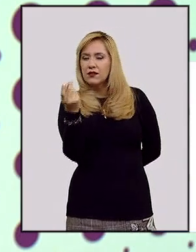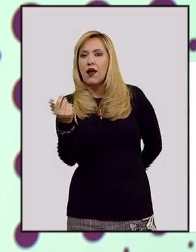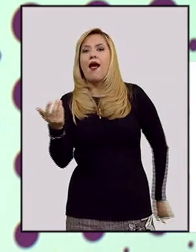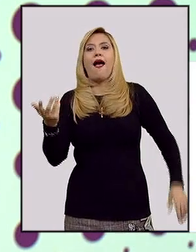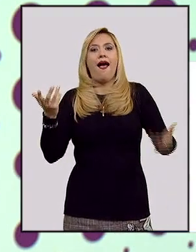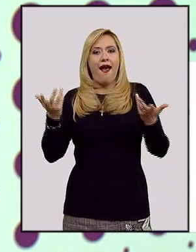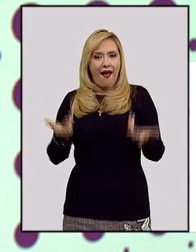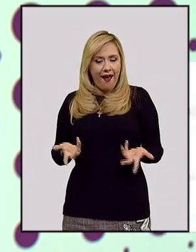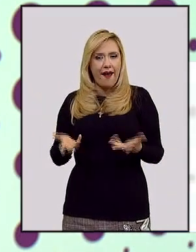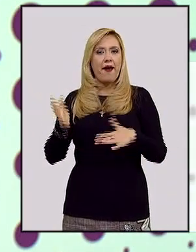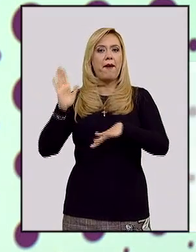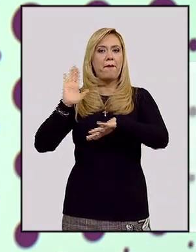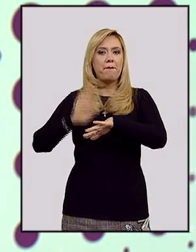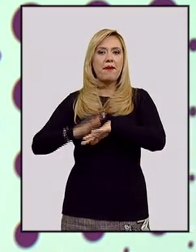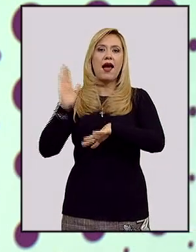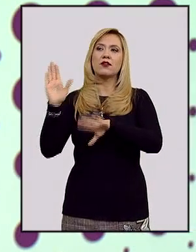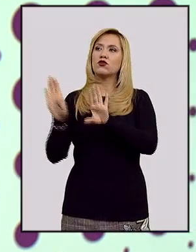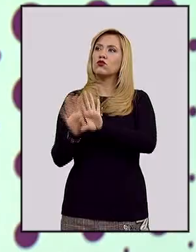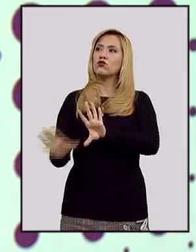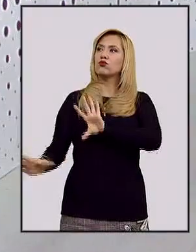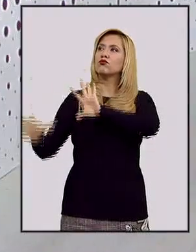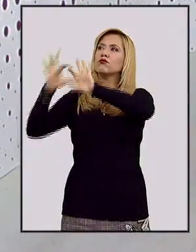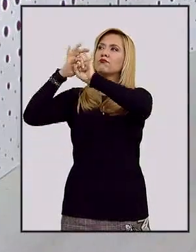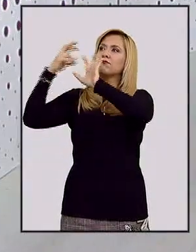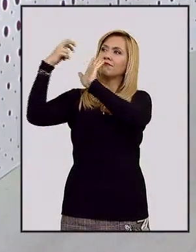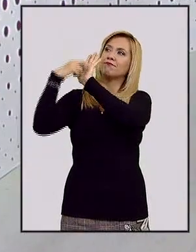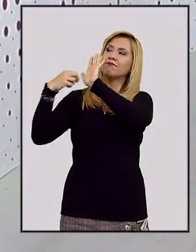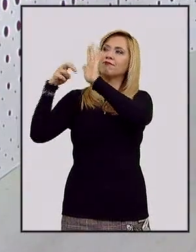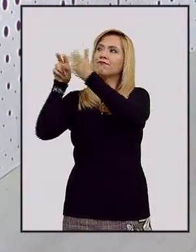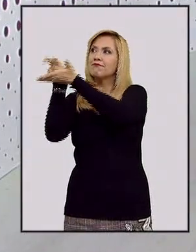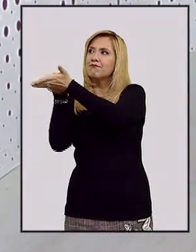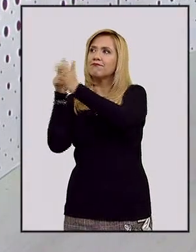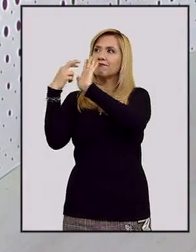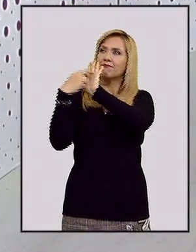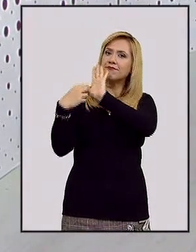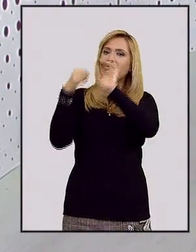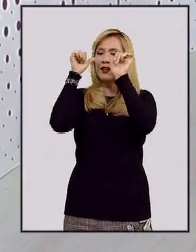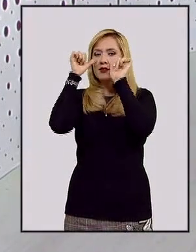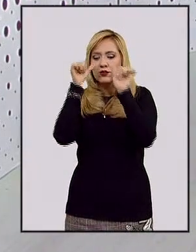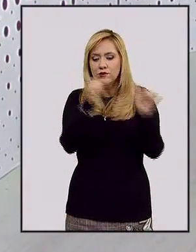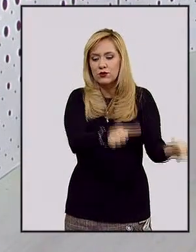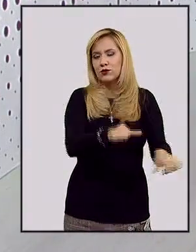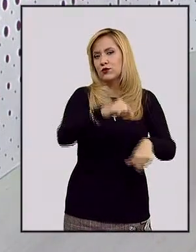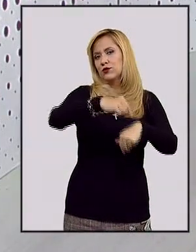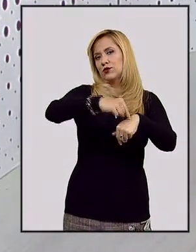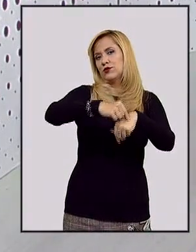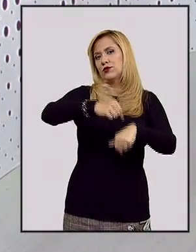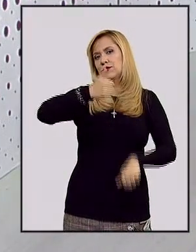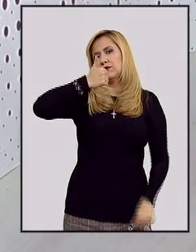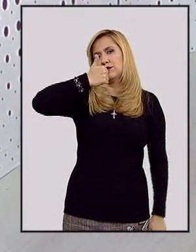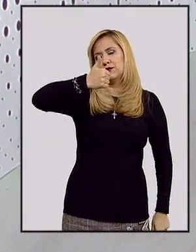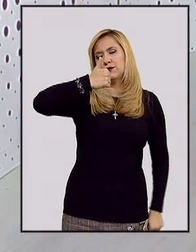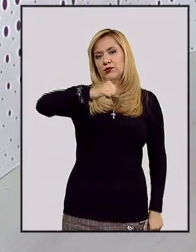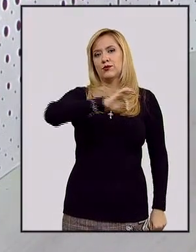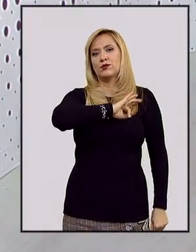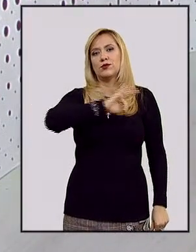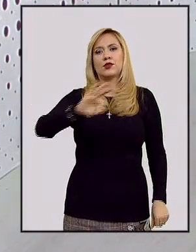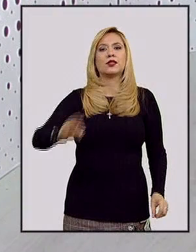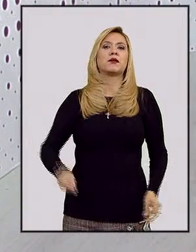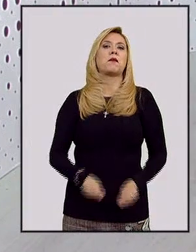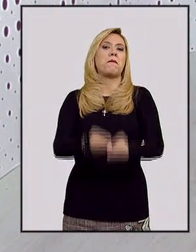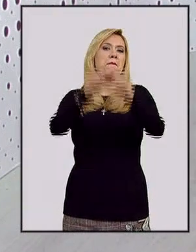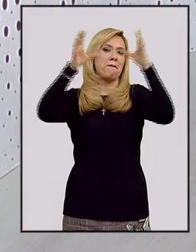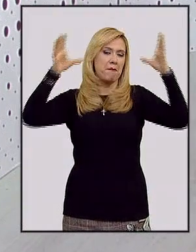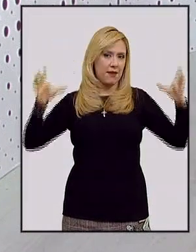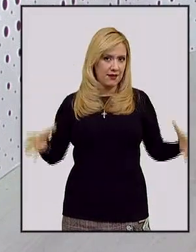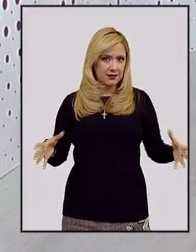y es una vía más para mejorar los servicios y la atención médica. Yo digo que bienvenida todas las cosas que puedan